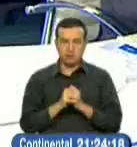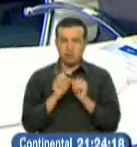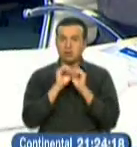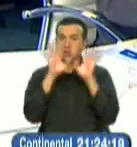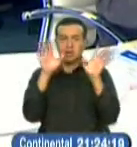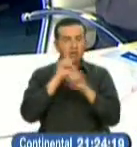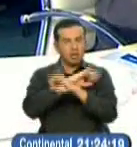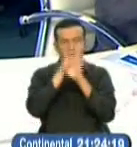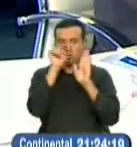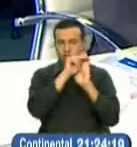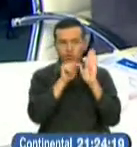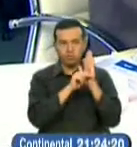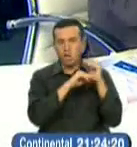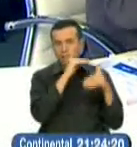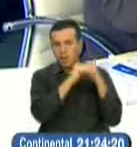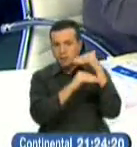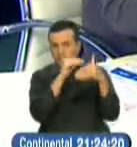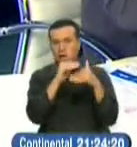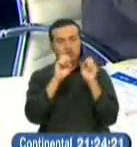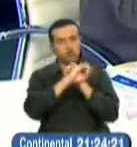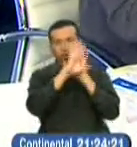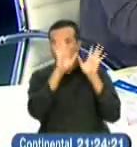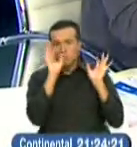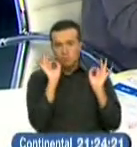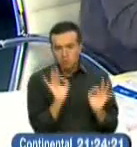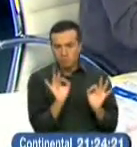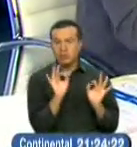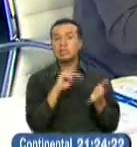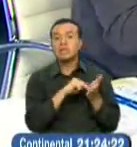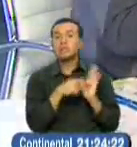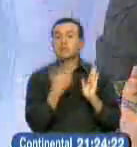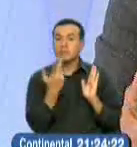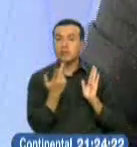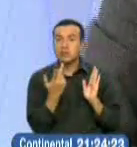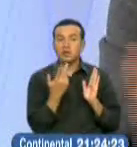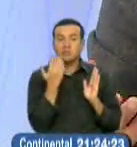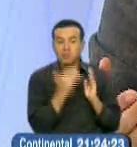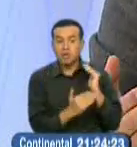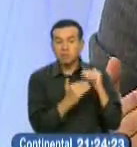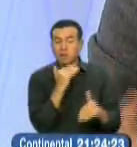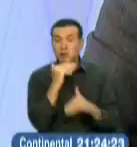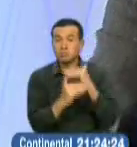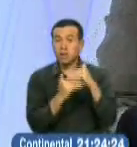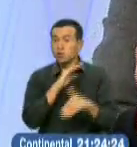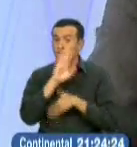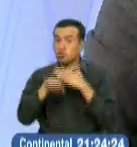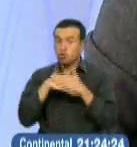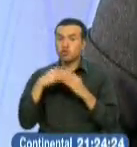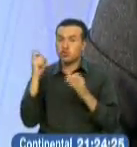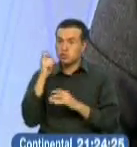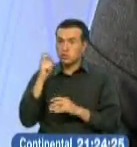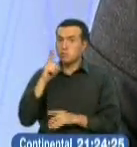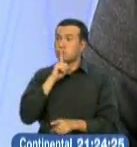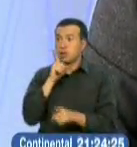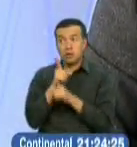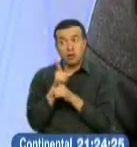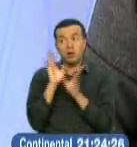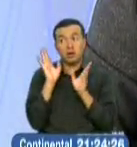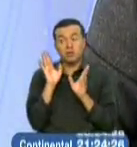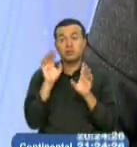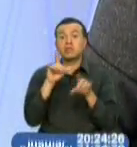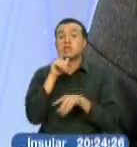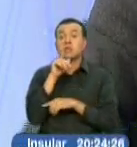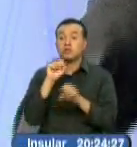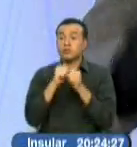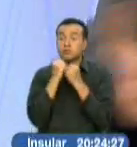está clara la norma, y en esa claridad de la norma implica un comportamiento que todos tenemos que rendir cuentas finalmente a la